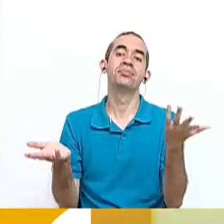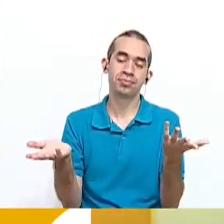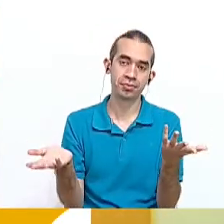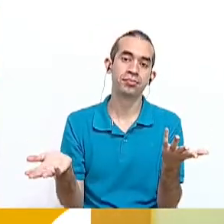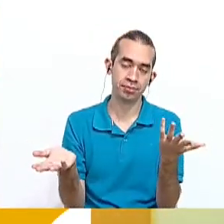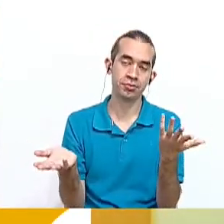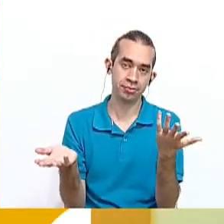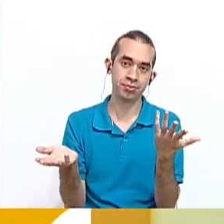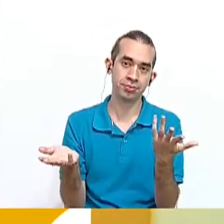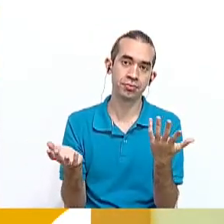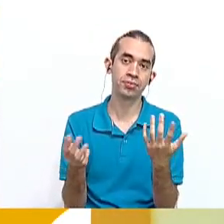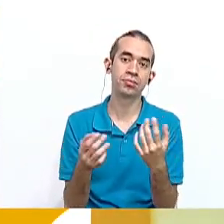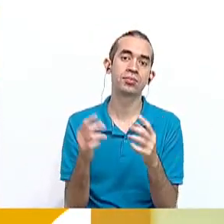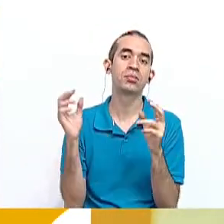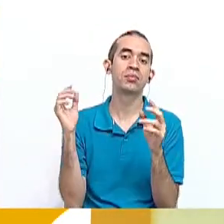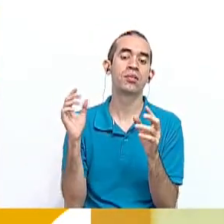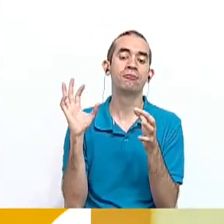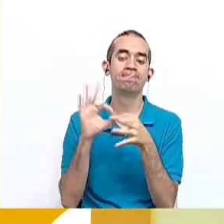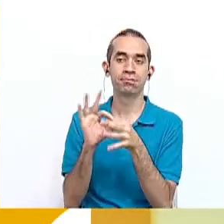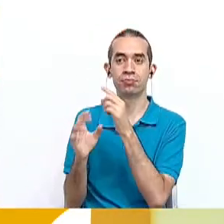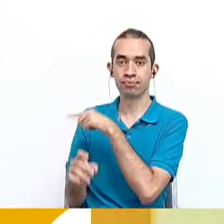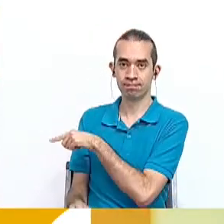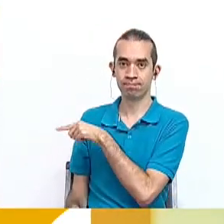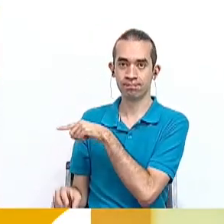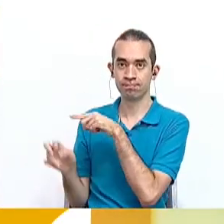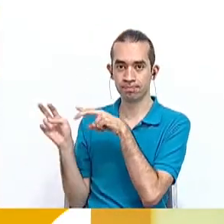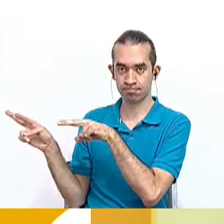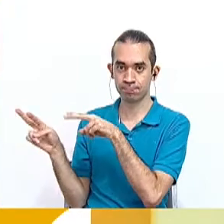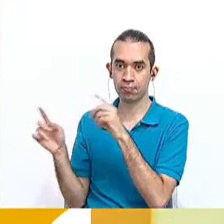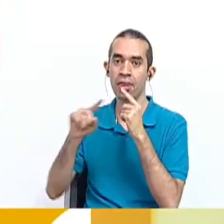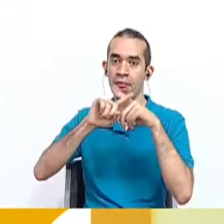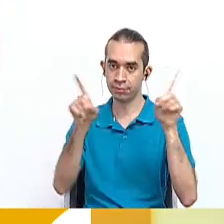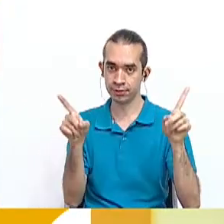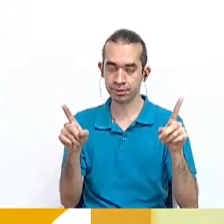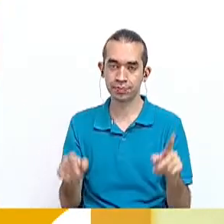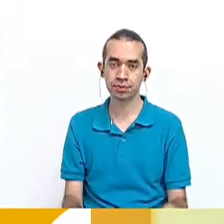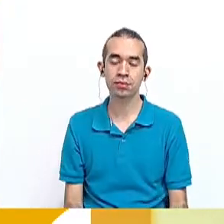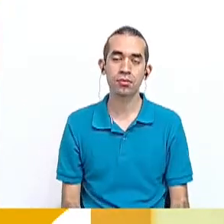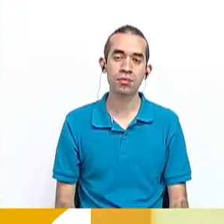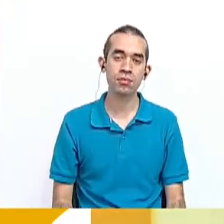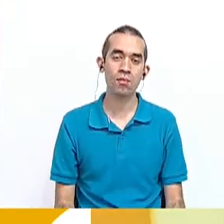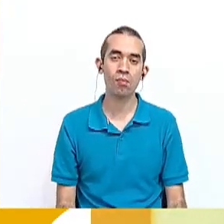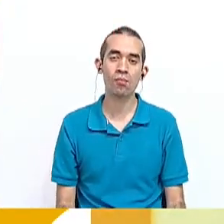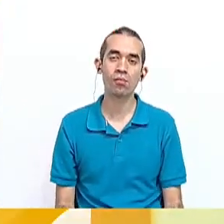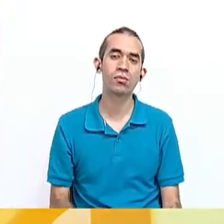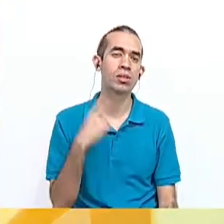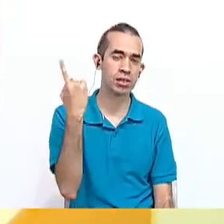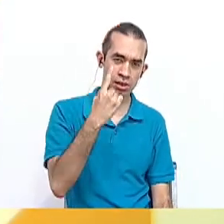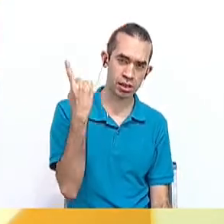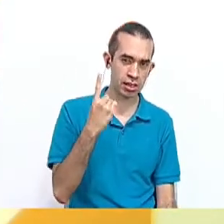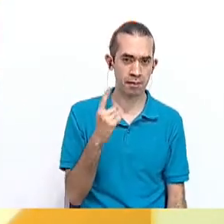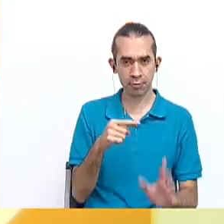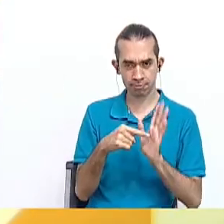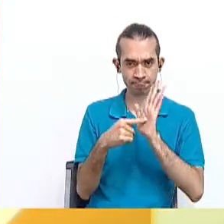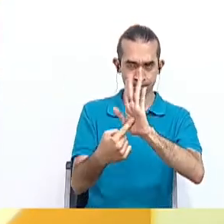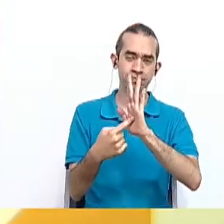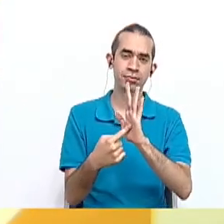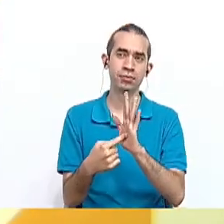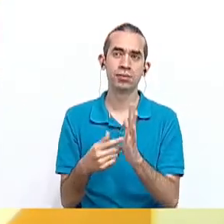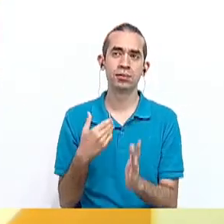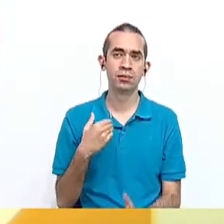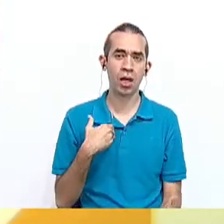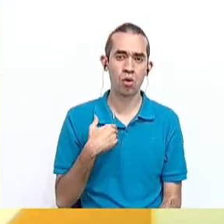entra entonces el término heterocigoto. Ya vimos que la característica que siempre se manifiesta es la